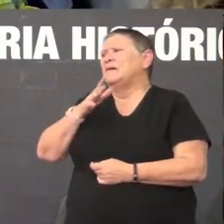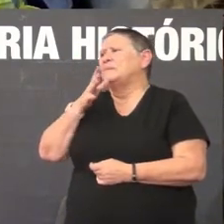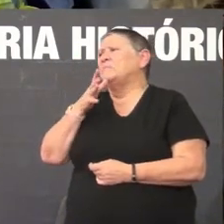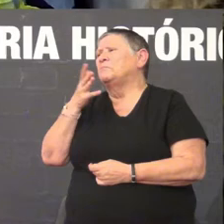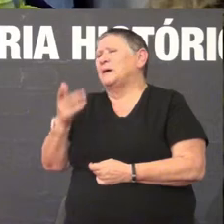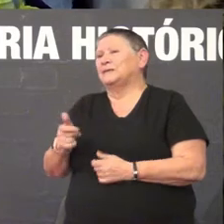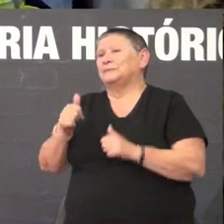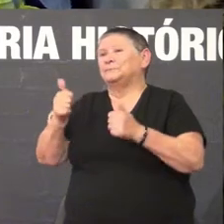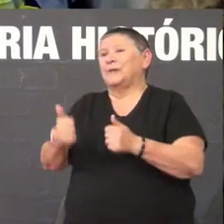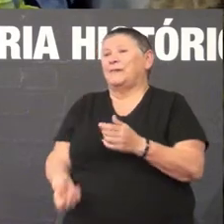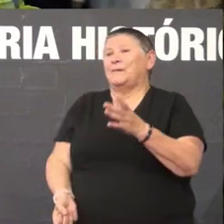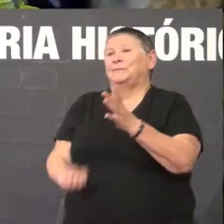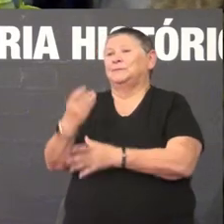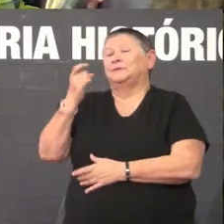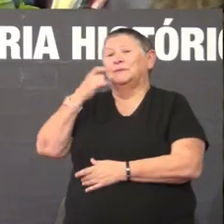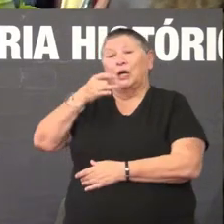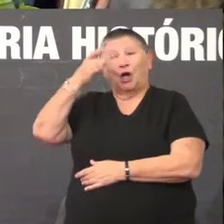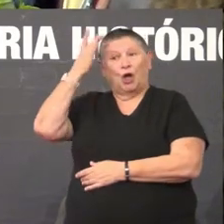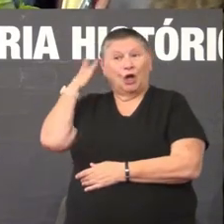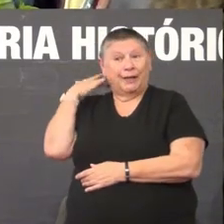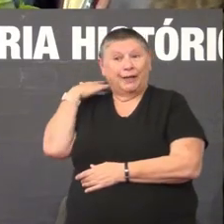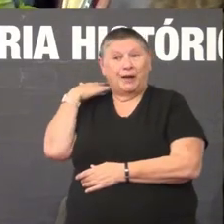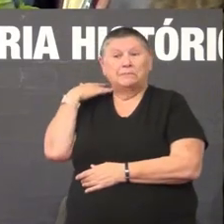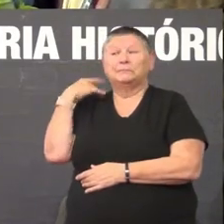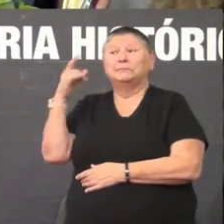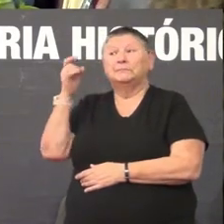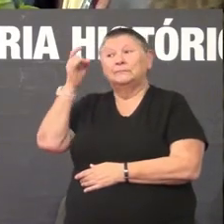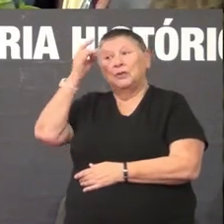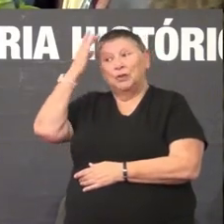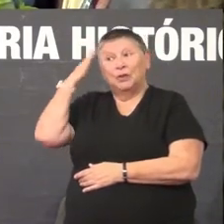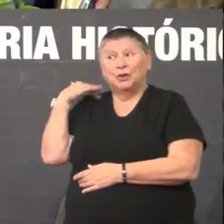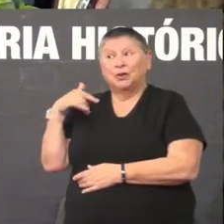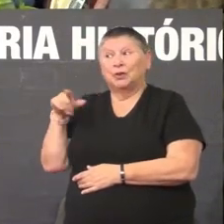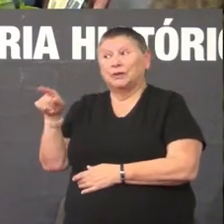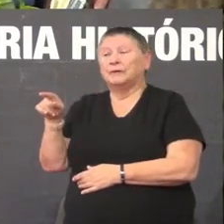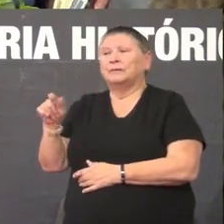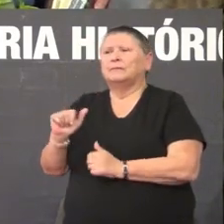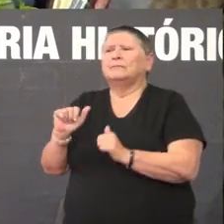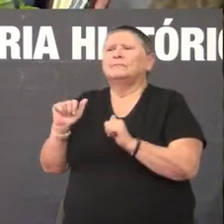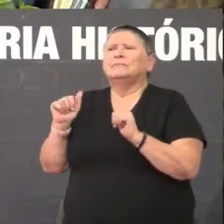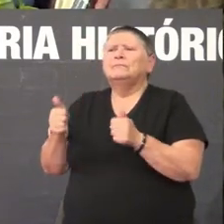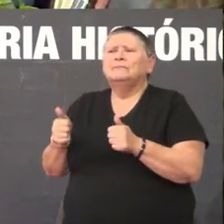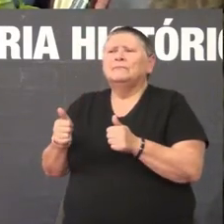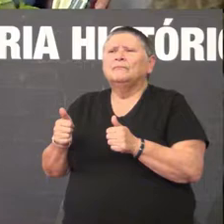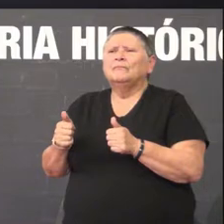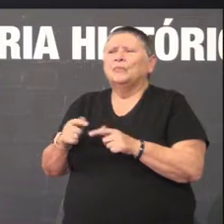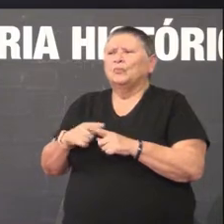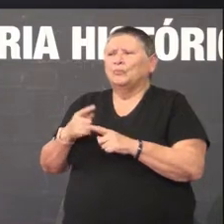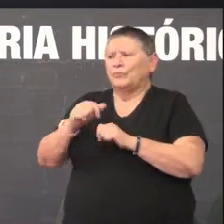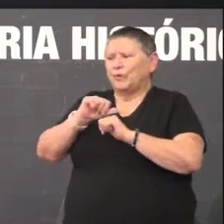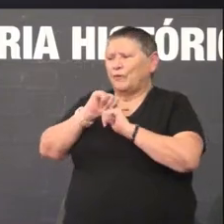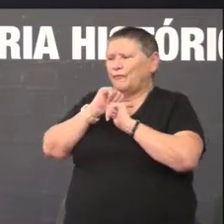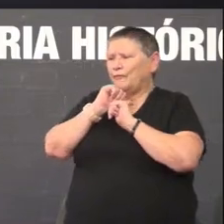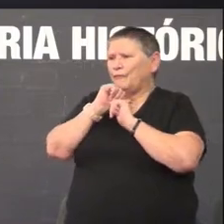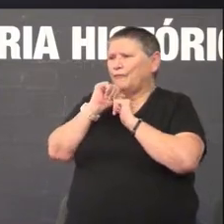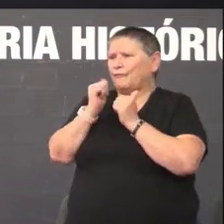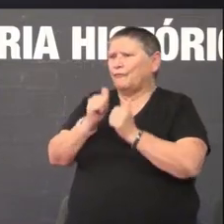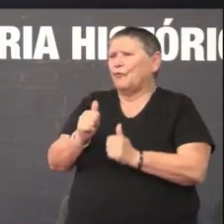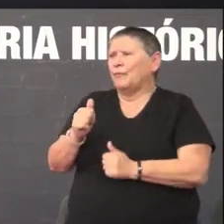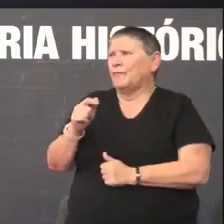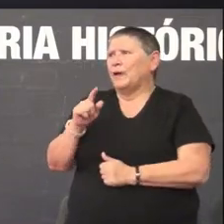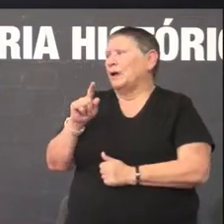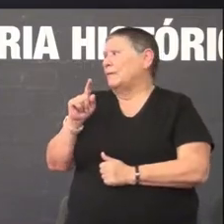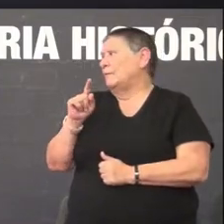de Corina, ¿no? La historia de Corina empieza de una forma que es muy